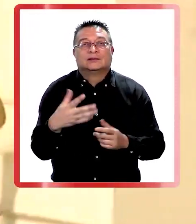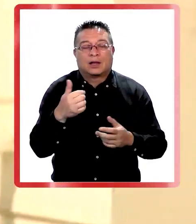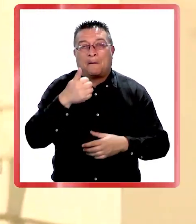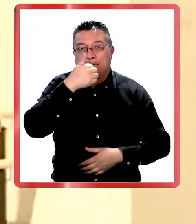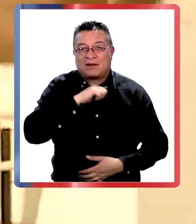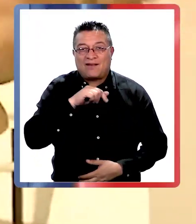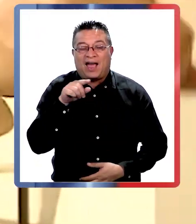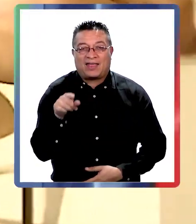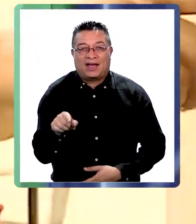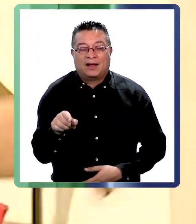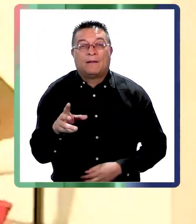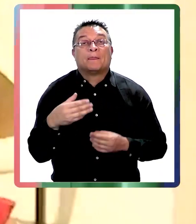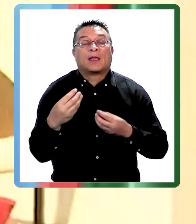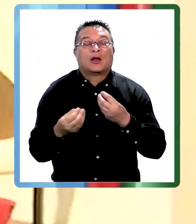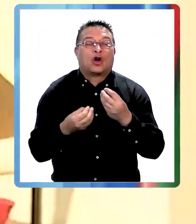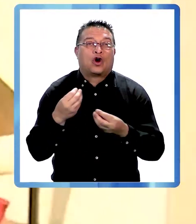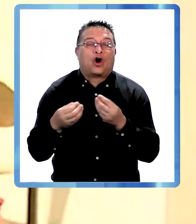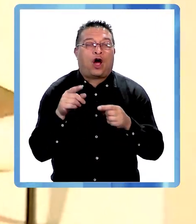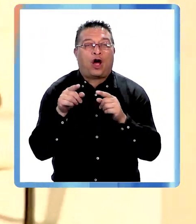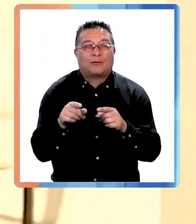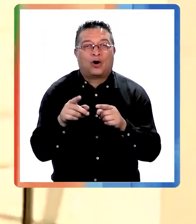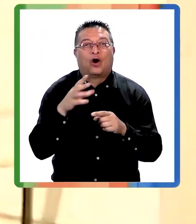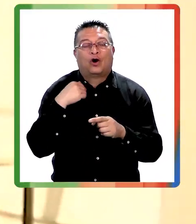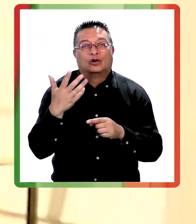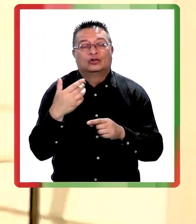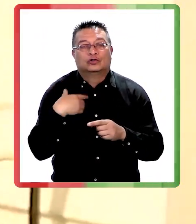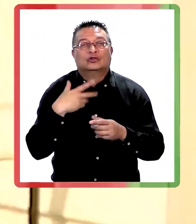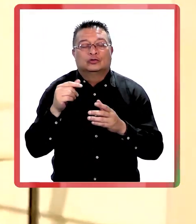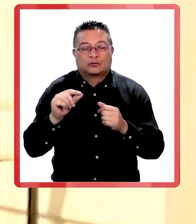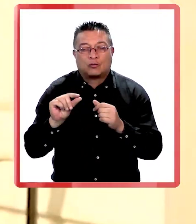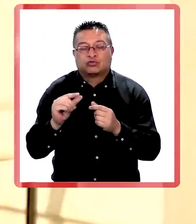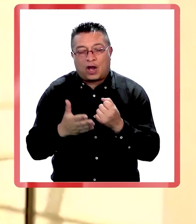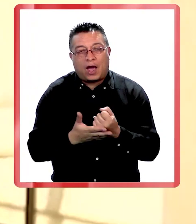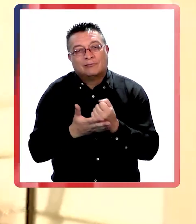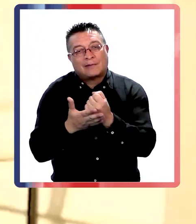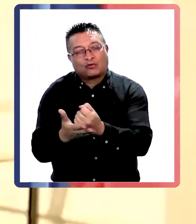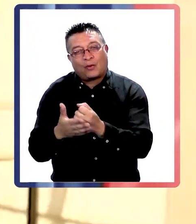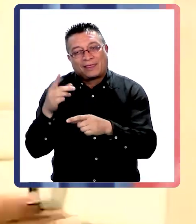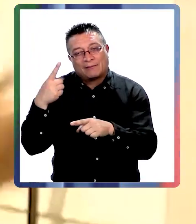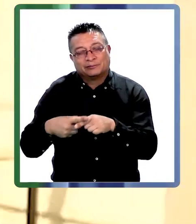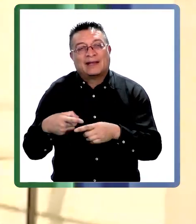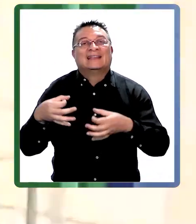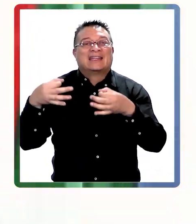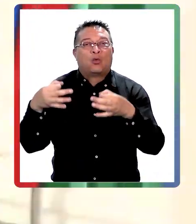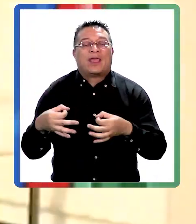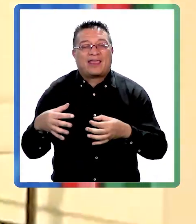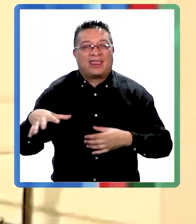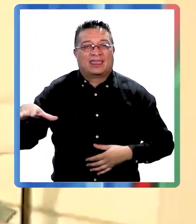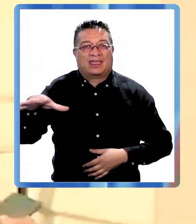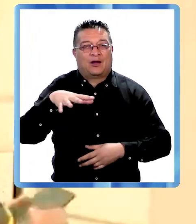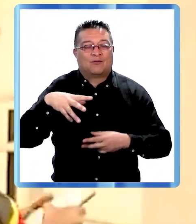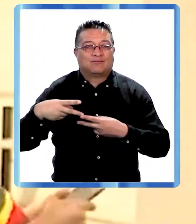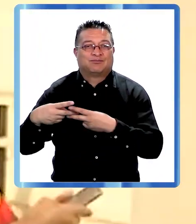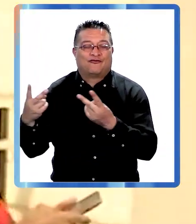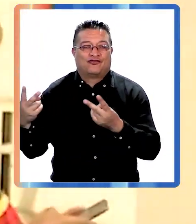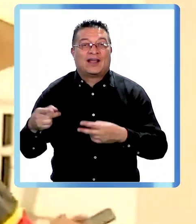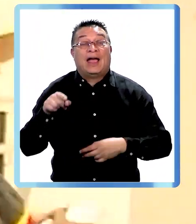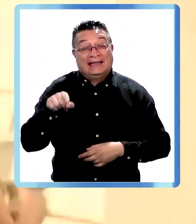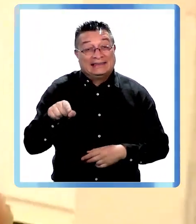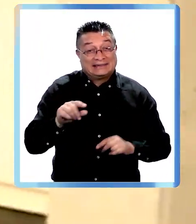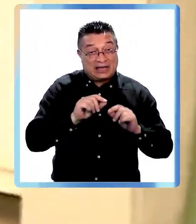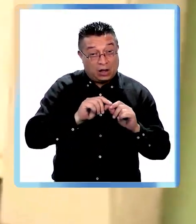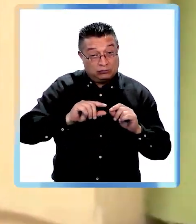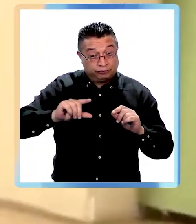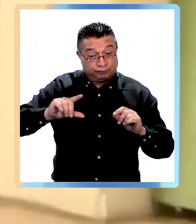esta forma privada, como este elemento coayudante de la seguridad. Ahora,